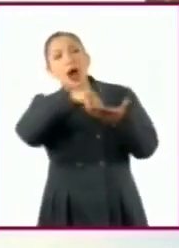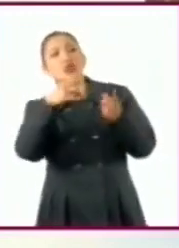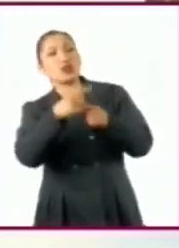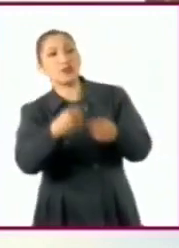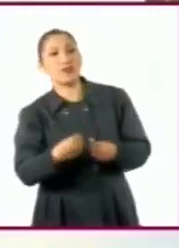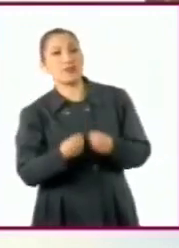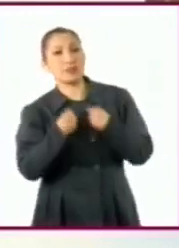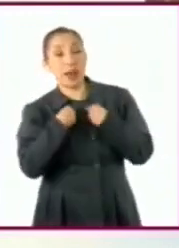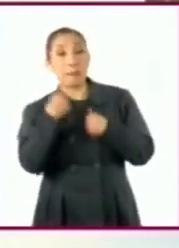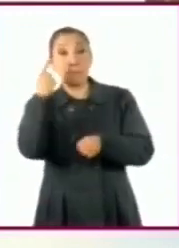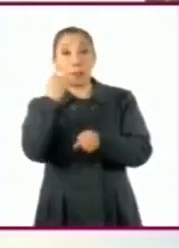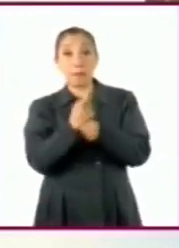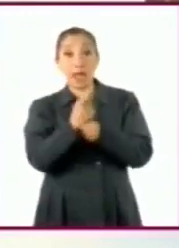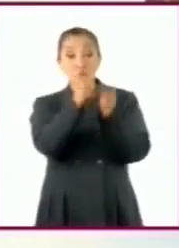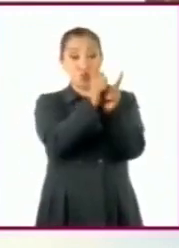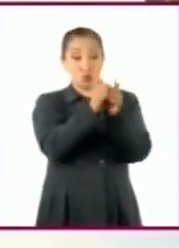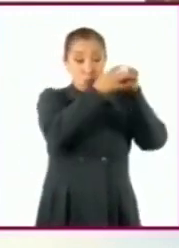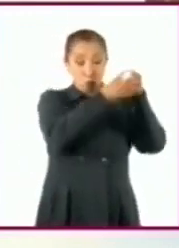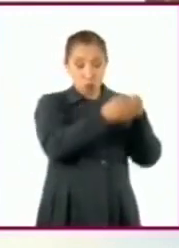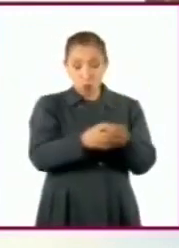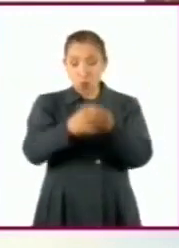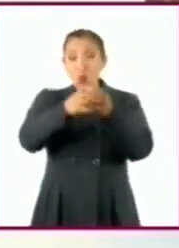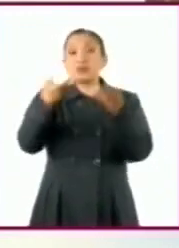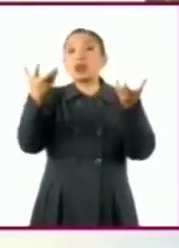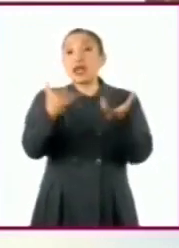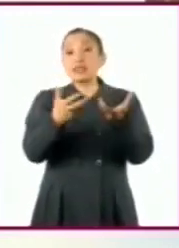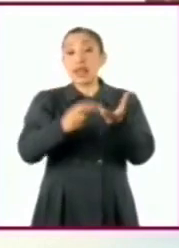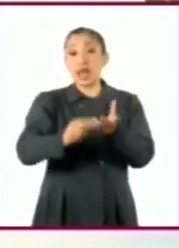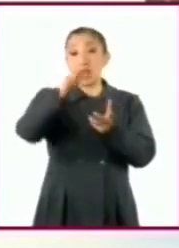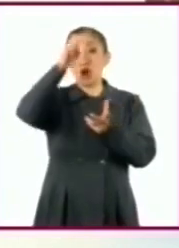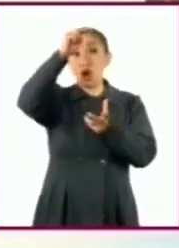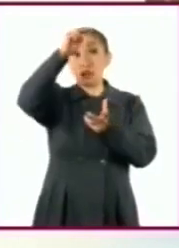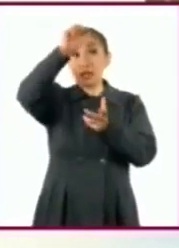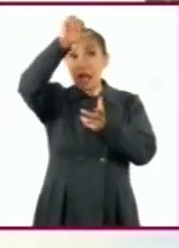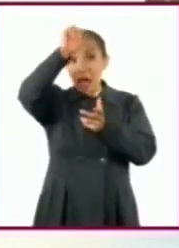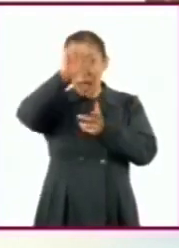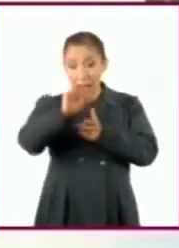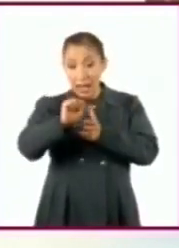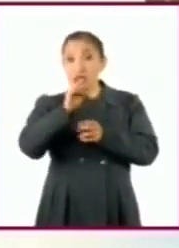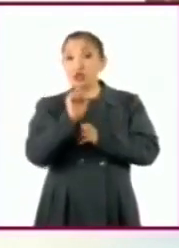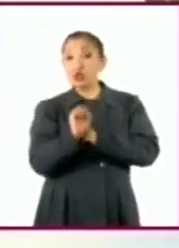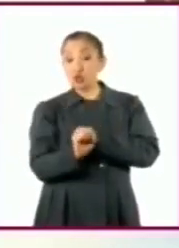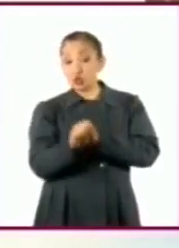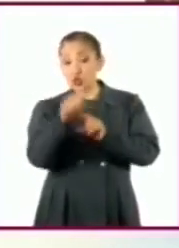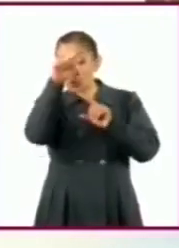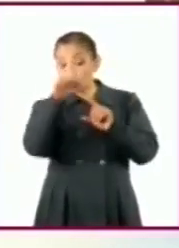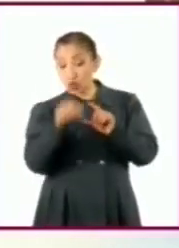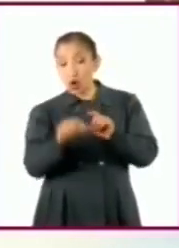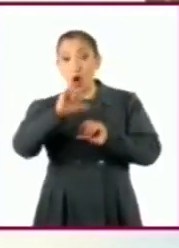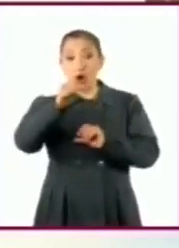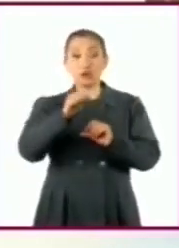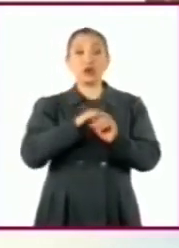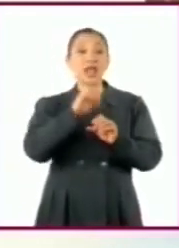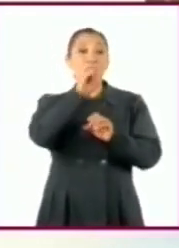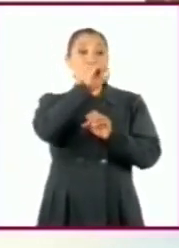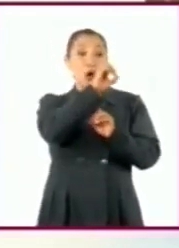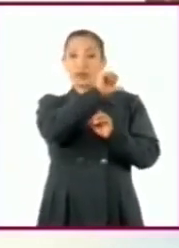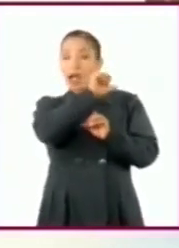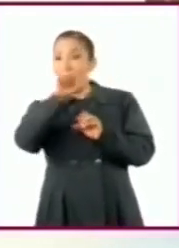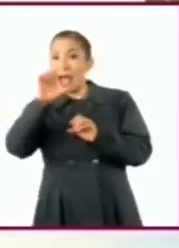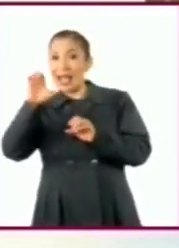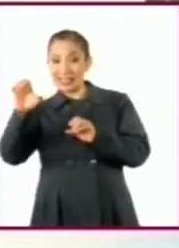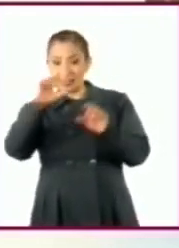El primer movimiento demográfico se realizó de norte a sur. Posteriormente hubo otro de oeste a este